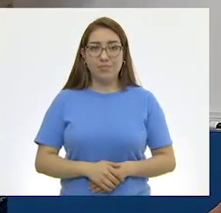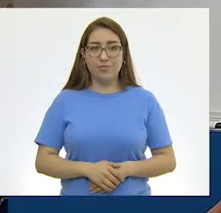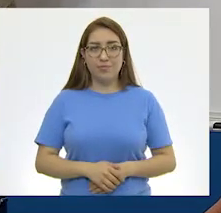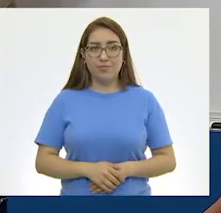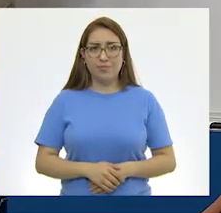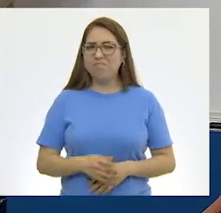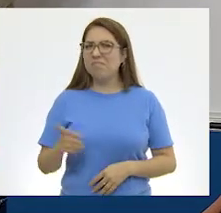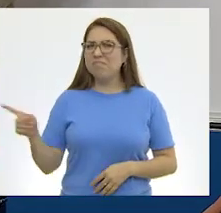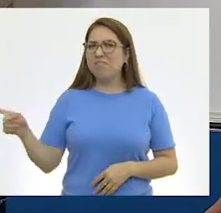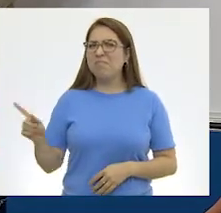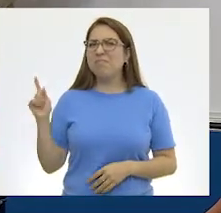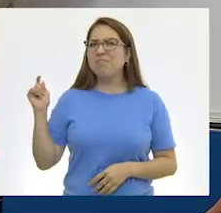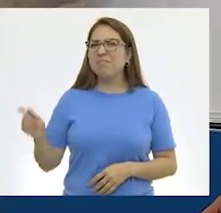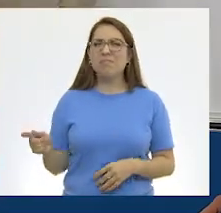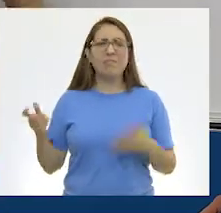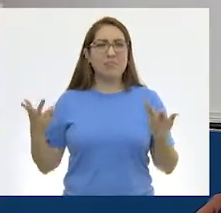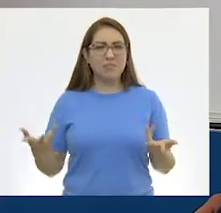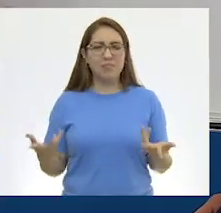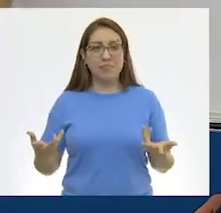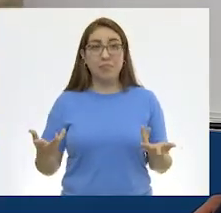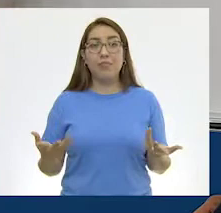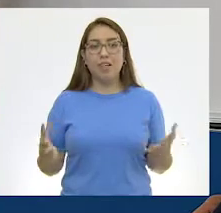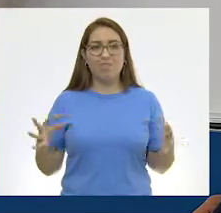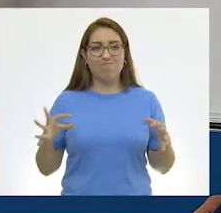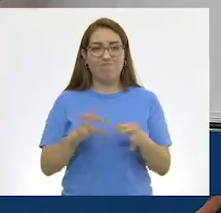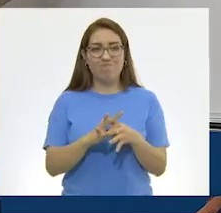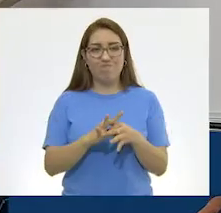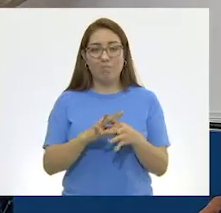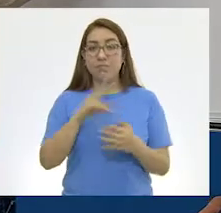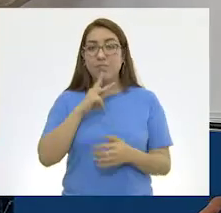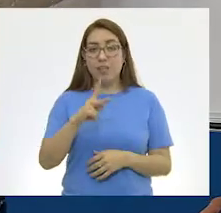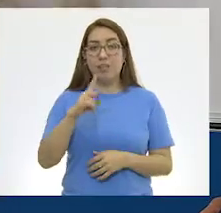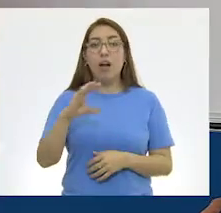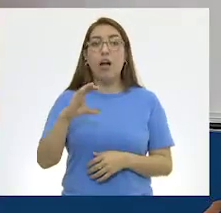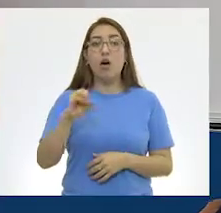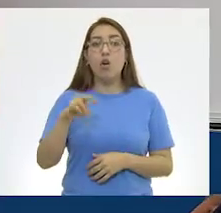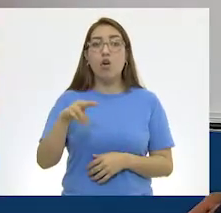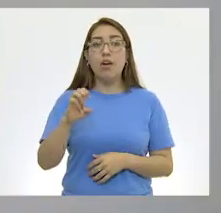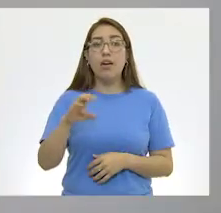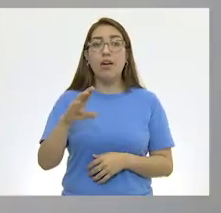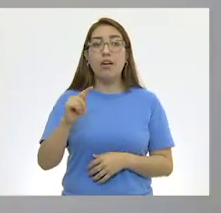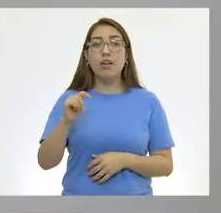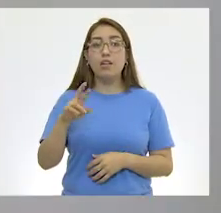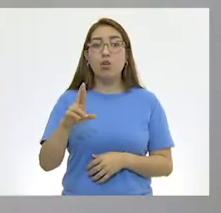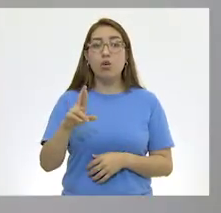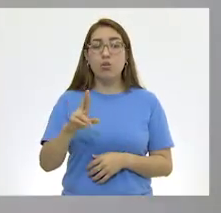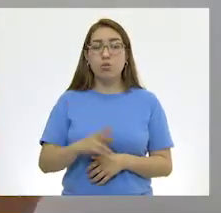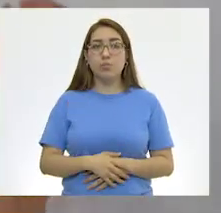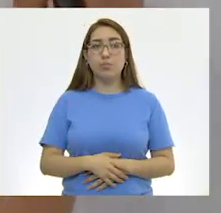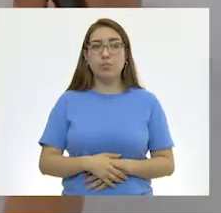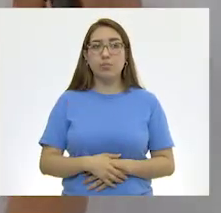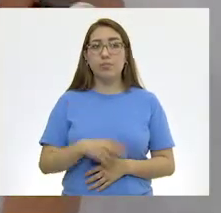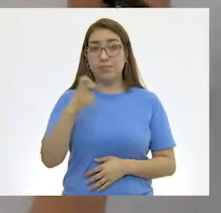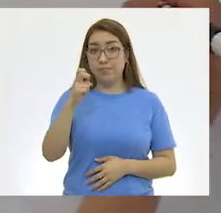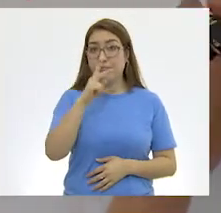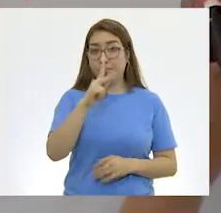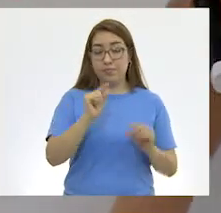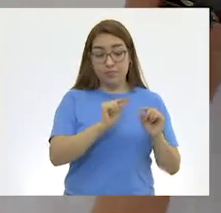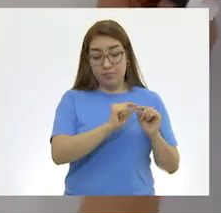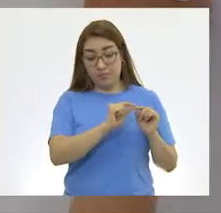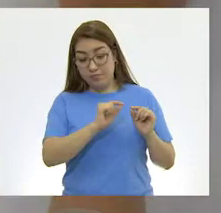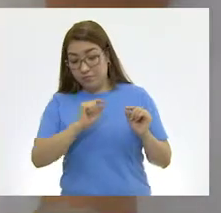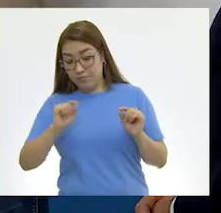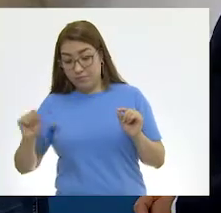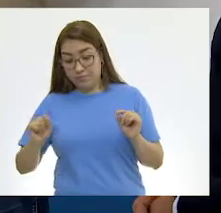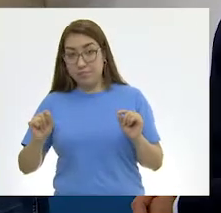¿Esto qué sería, Juan Carlos? ¿Nuestro conector? Así es, y lo vamos a subrayar. Uh-huh. Ok. Sí.